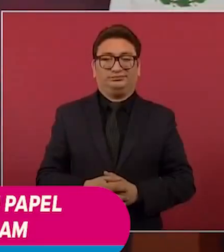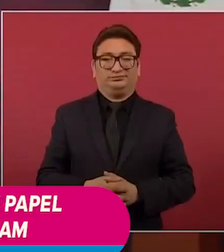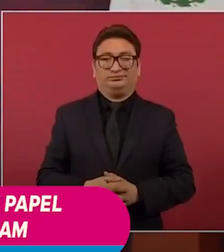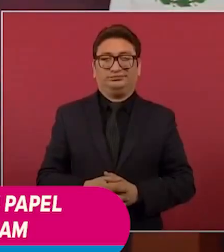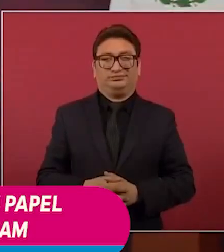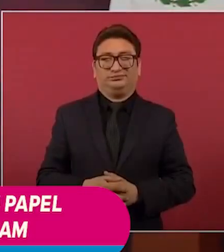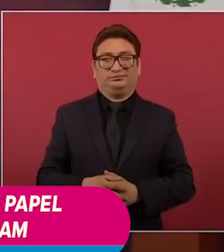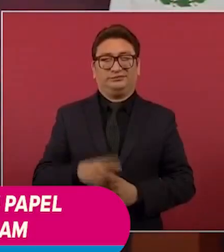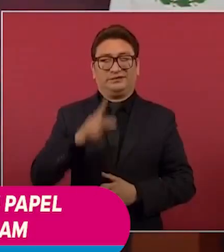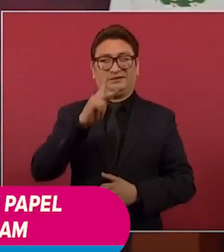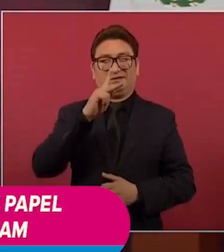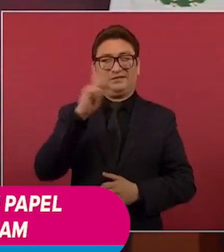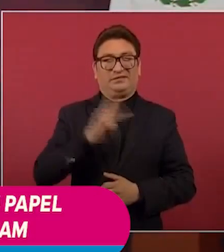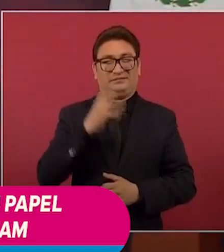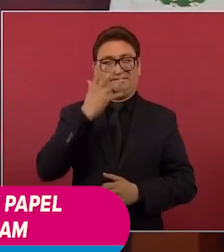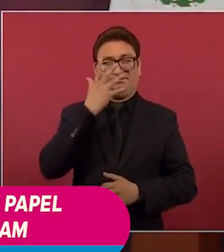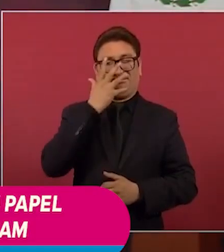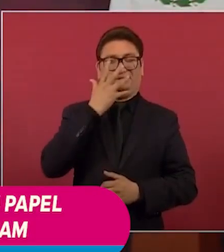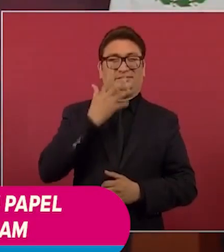grotesco.